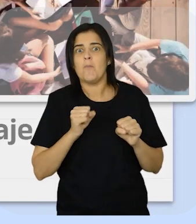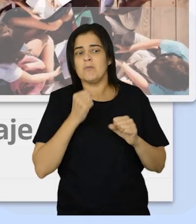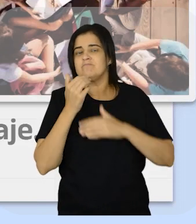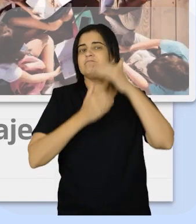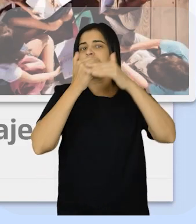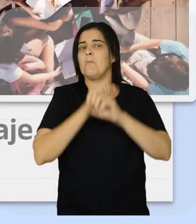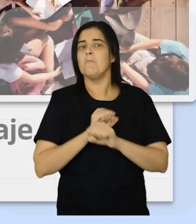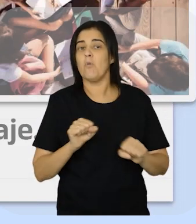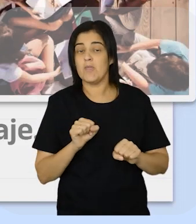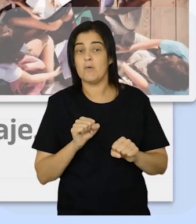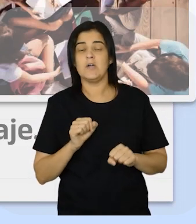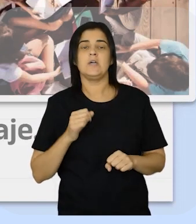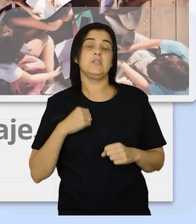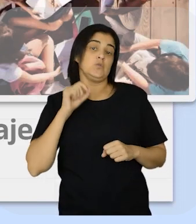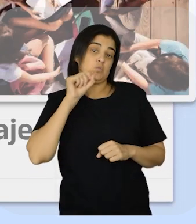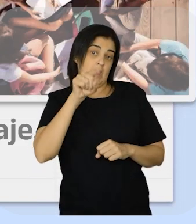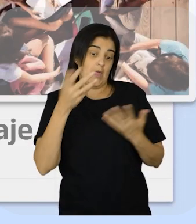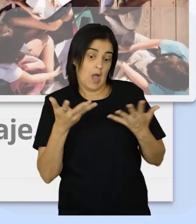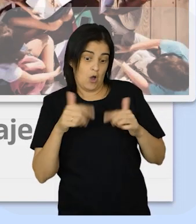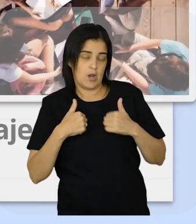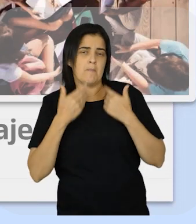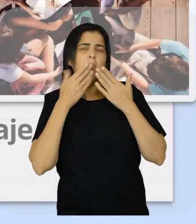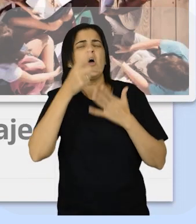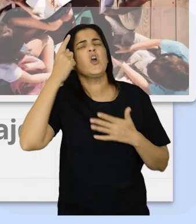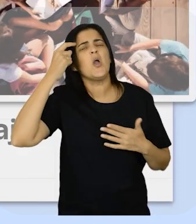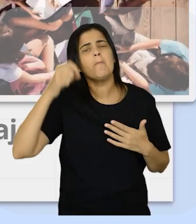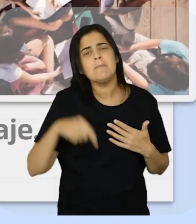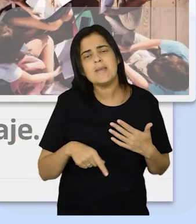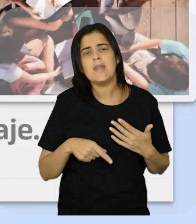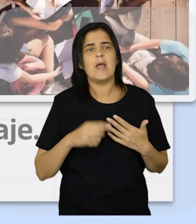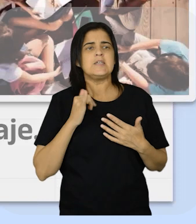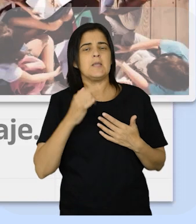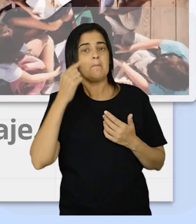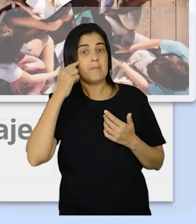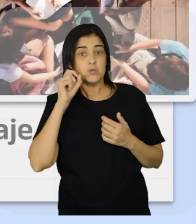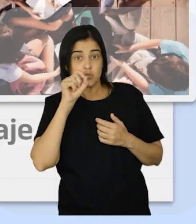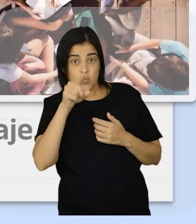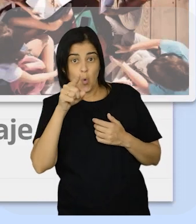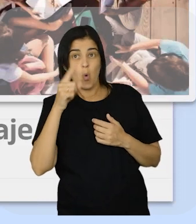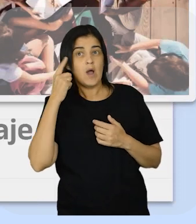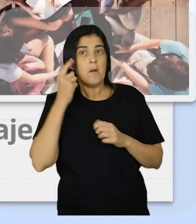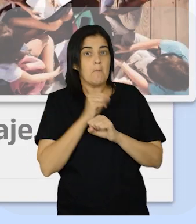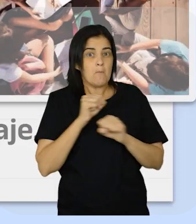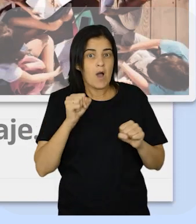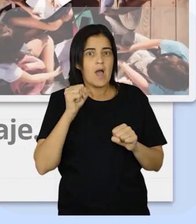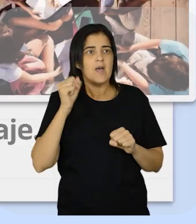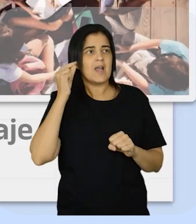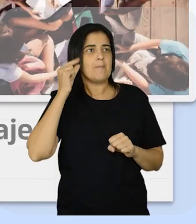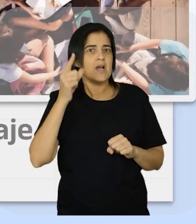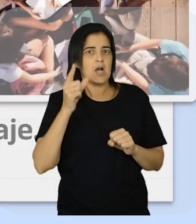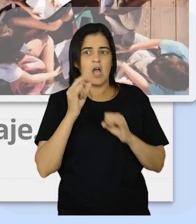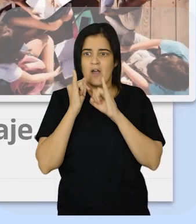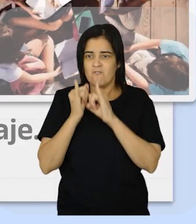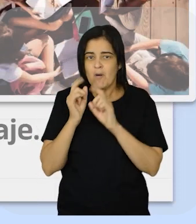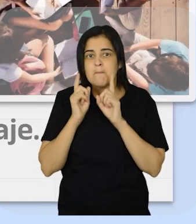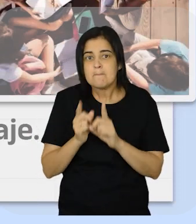Si yo a ustedes hoy les preguntara qué es lo que opinan, si piensan que sus capacidades son fijas o si sus